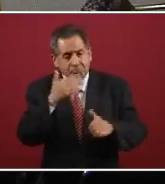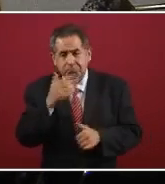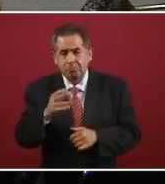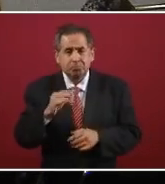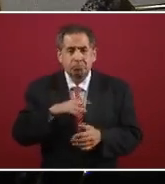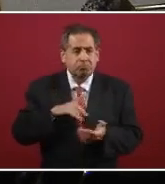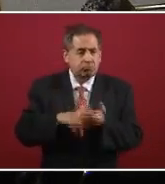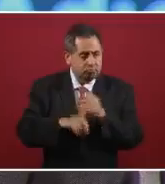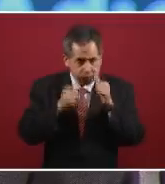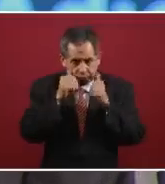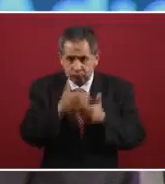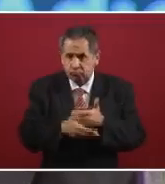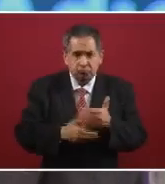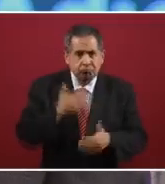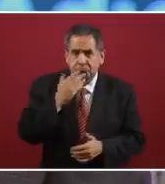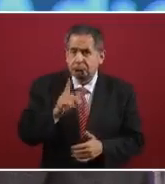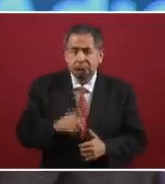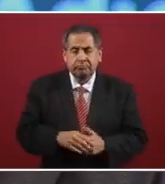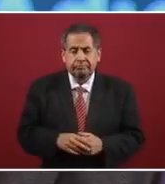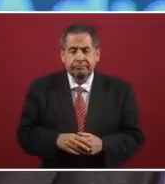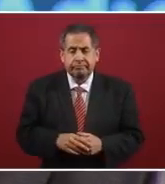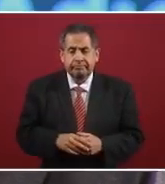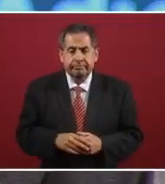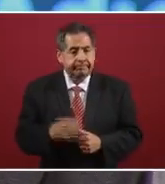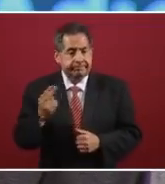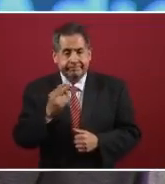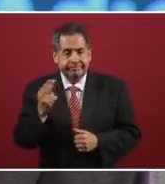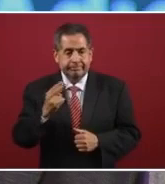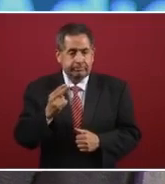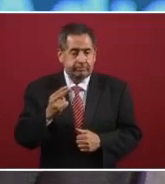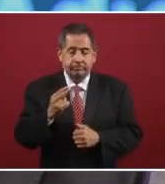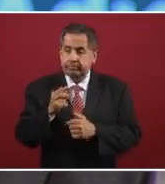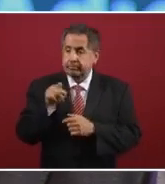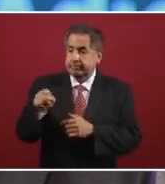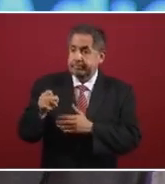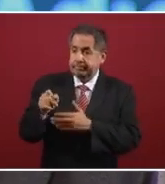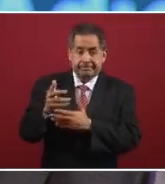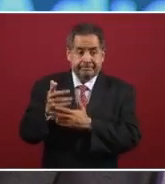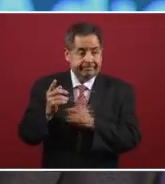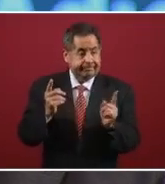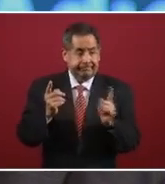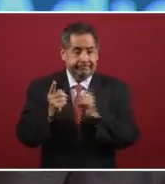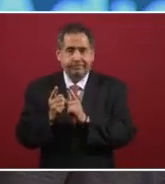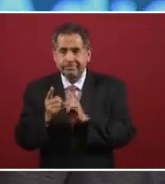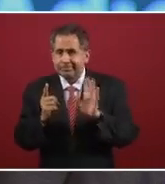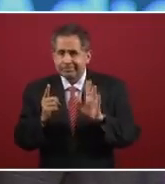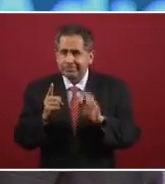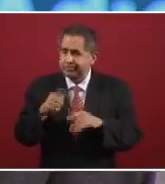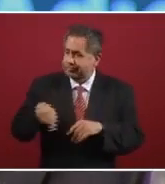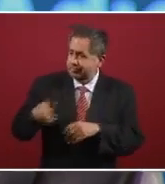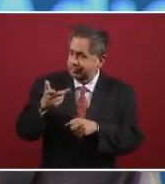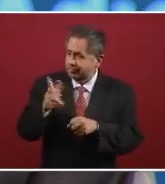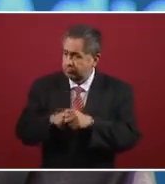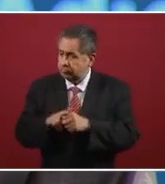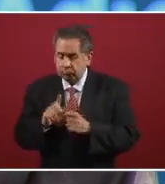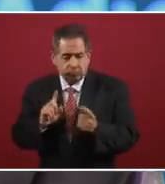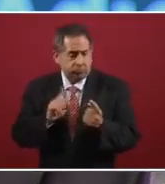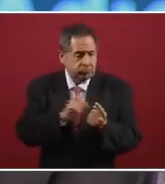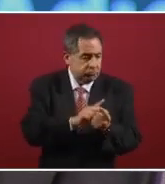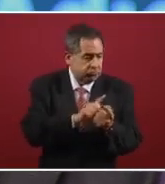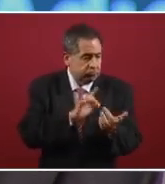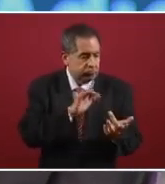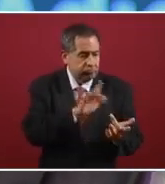funcionalmente. Se necesita acercar el espacio resolutivo, la acción resolutiva, a las y los